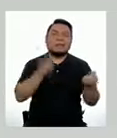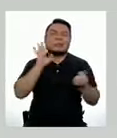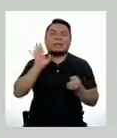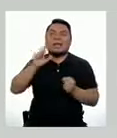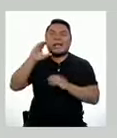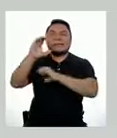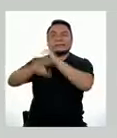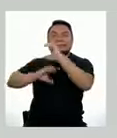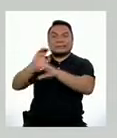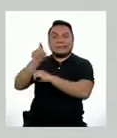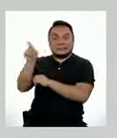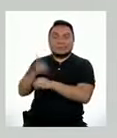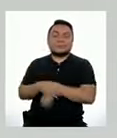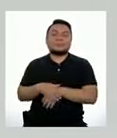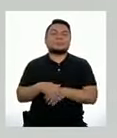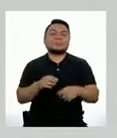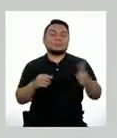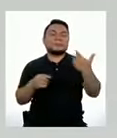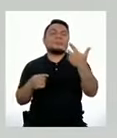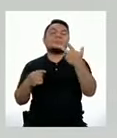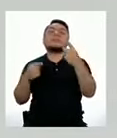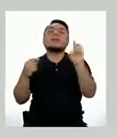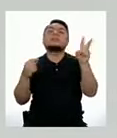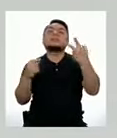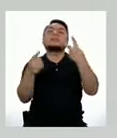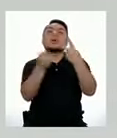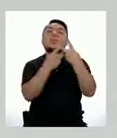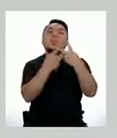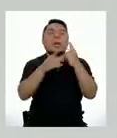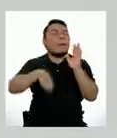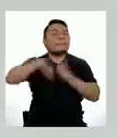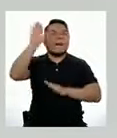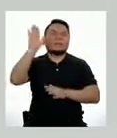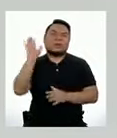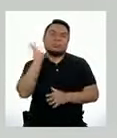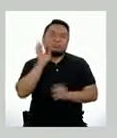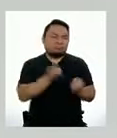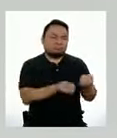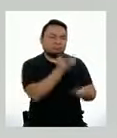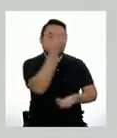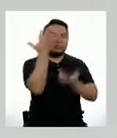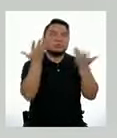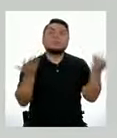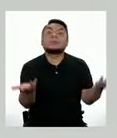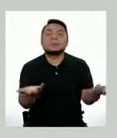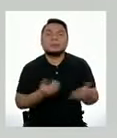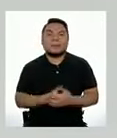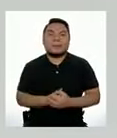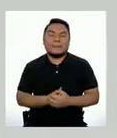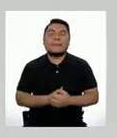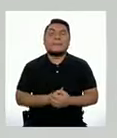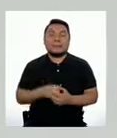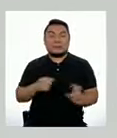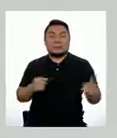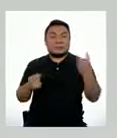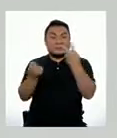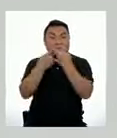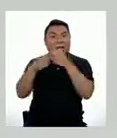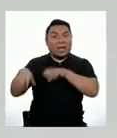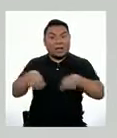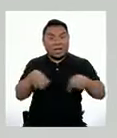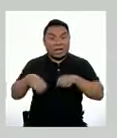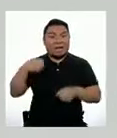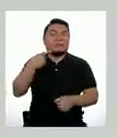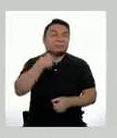es de color celeste. ¿Y cuál es la segunda actividad que produce más gases de efecto invernadero? La segunda actividad